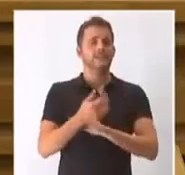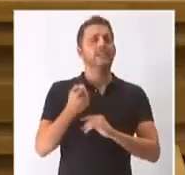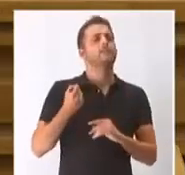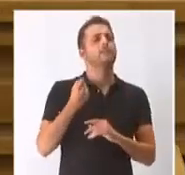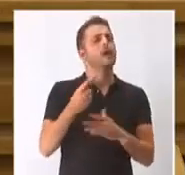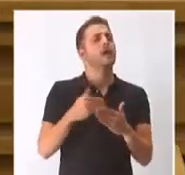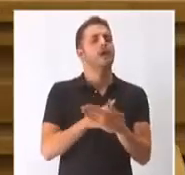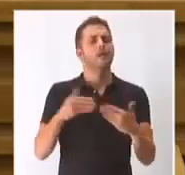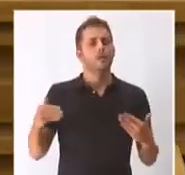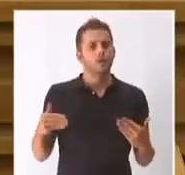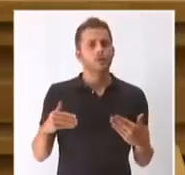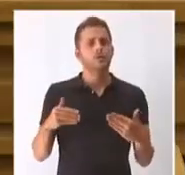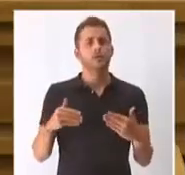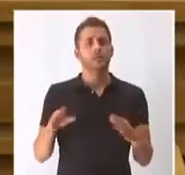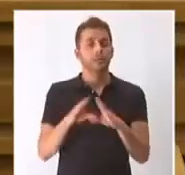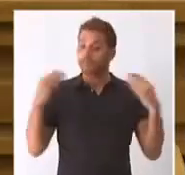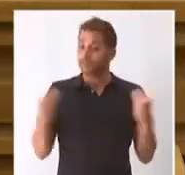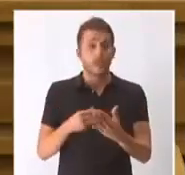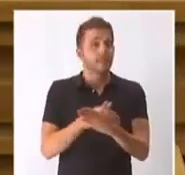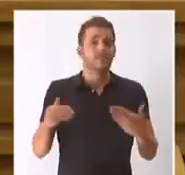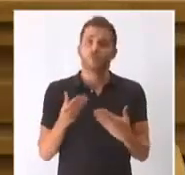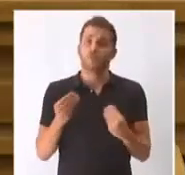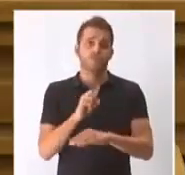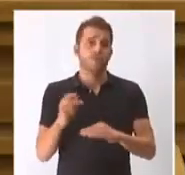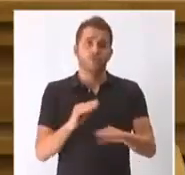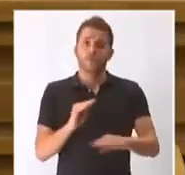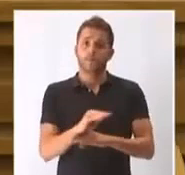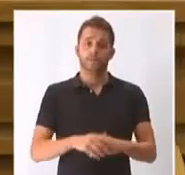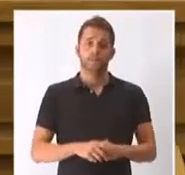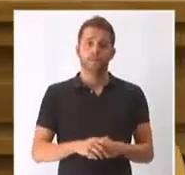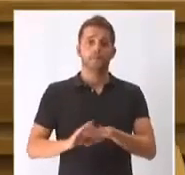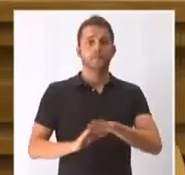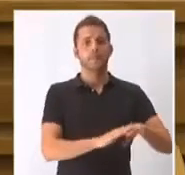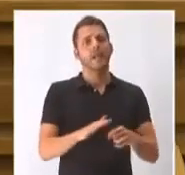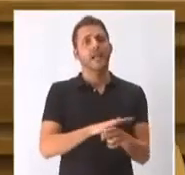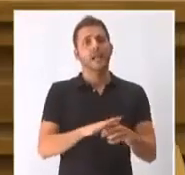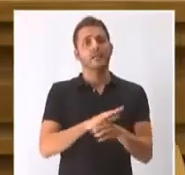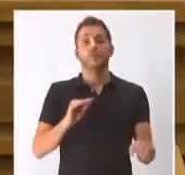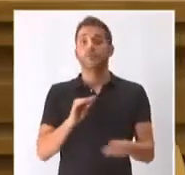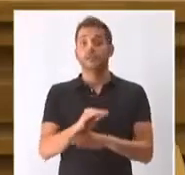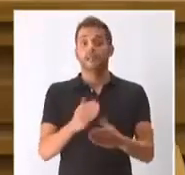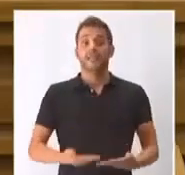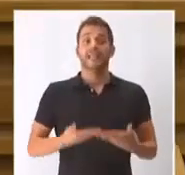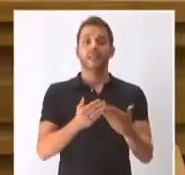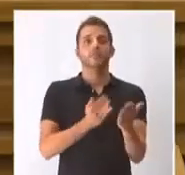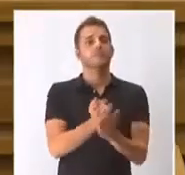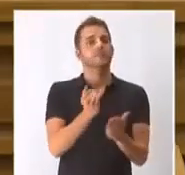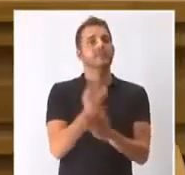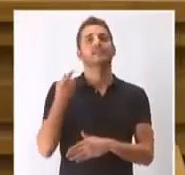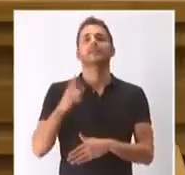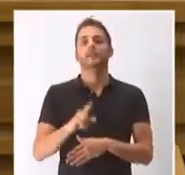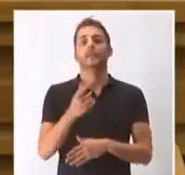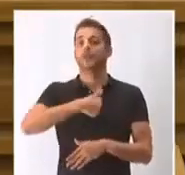incorporación y muchos millones en el común en el ámbito de la inversión y las ayudas para la mejora de explotaciones también tenemos pocas lecciones